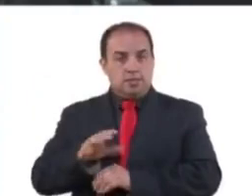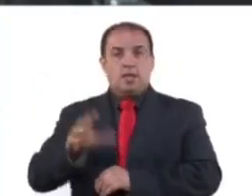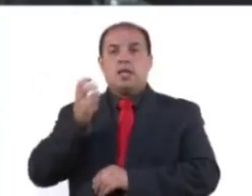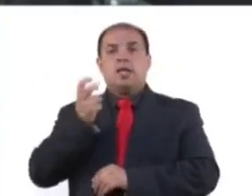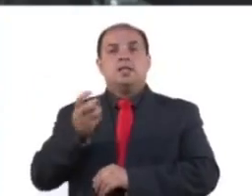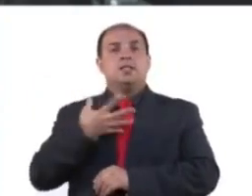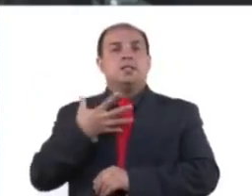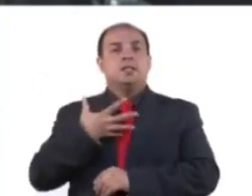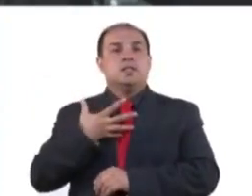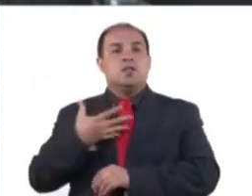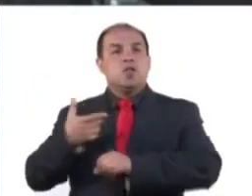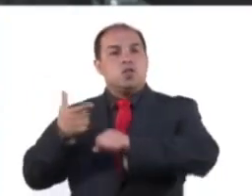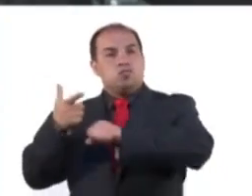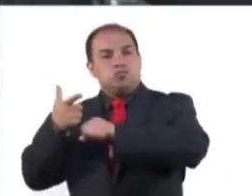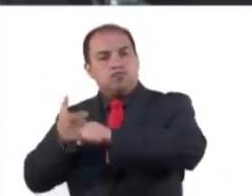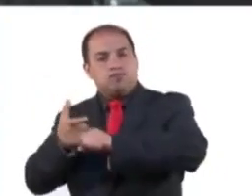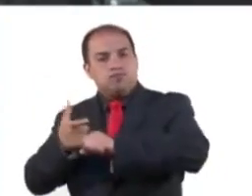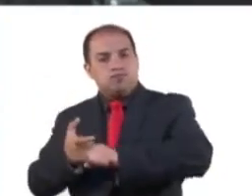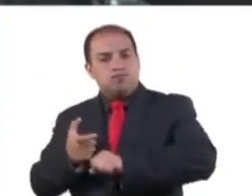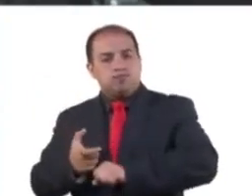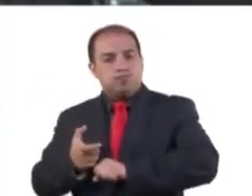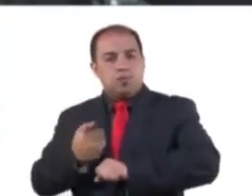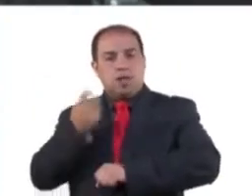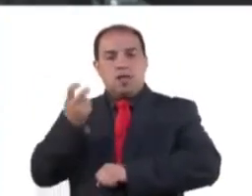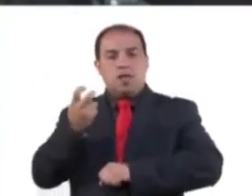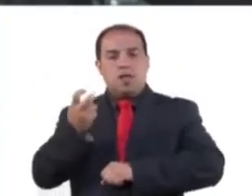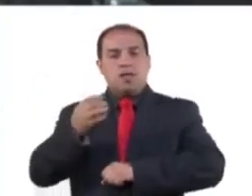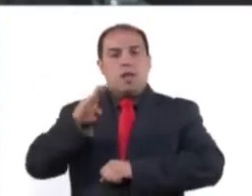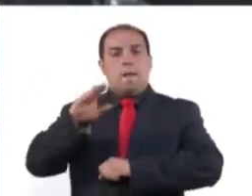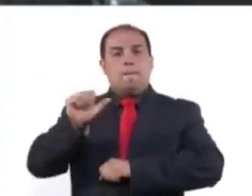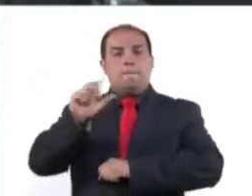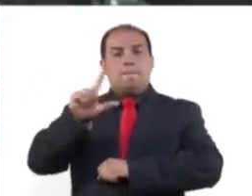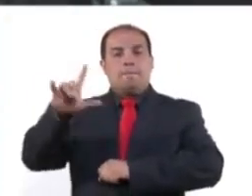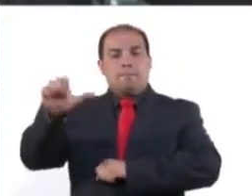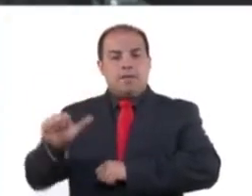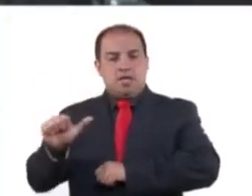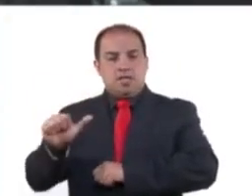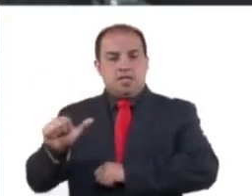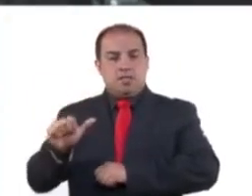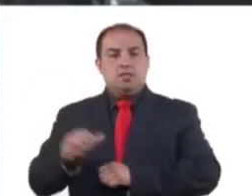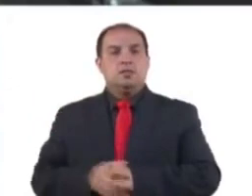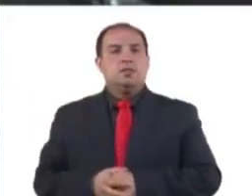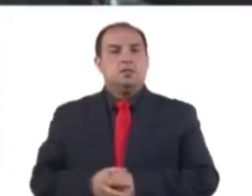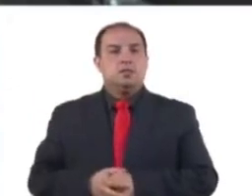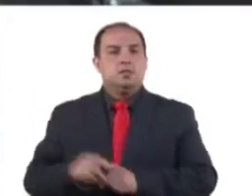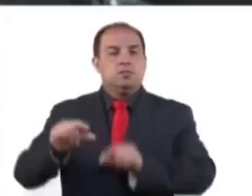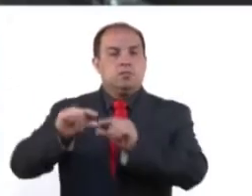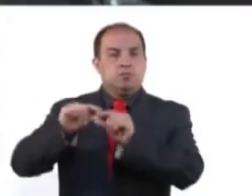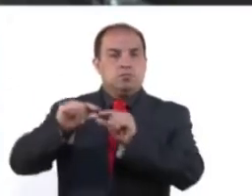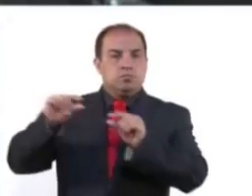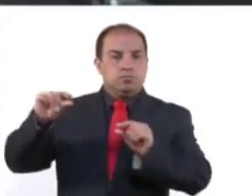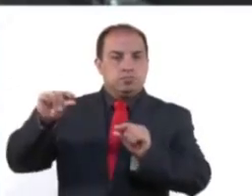soldados con ese varilla, soldados con soldadura